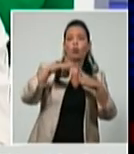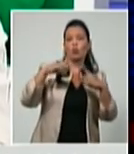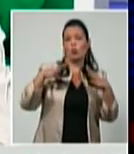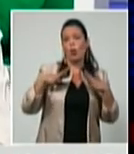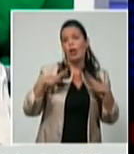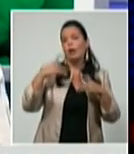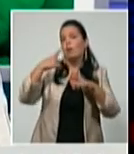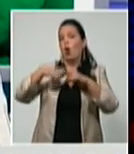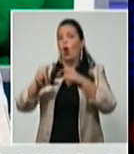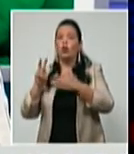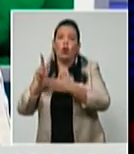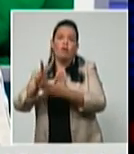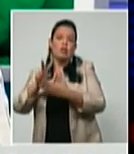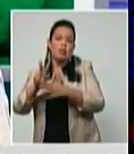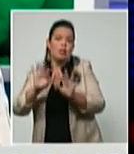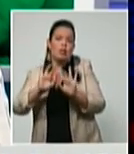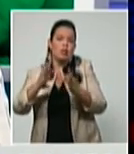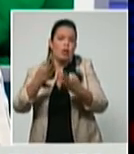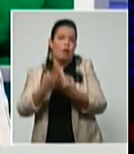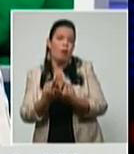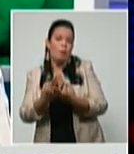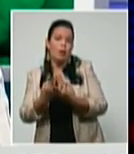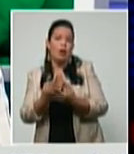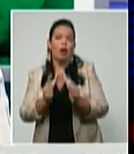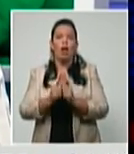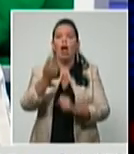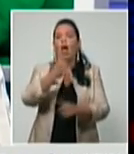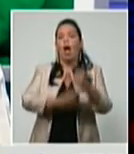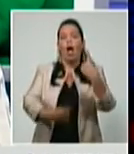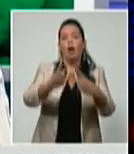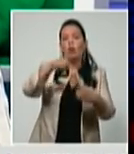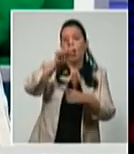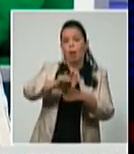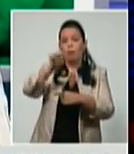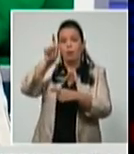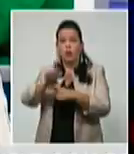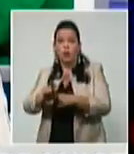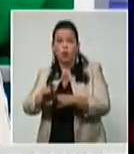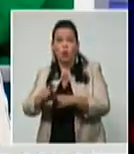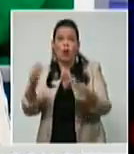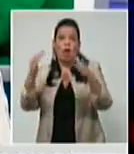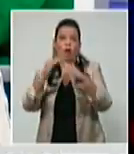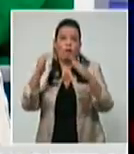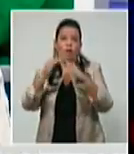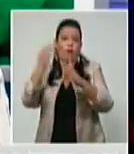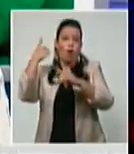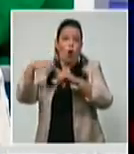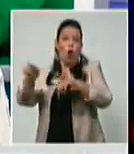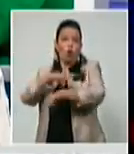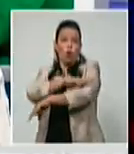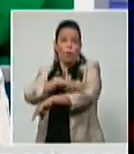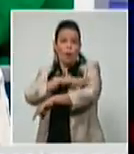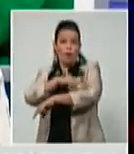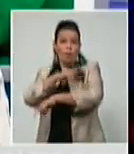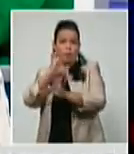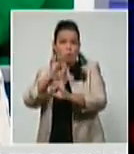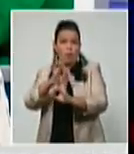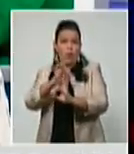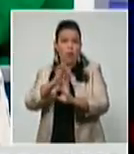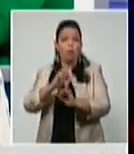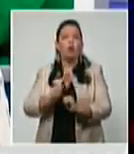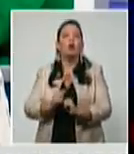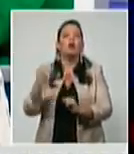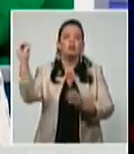cubanos que también se encuentran en el exterior o que viven en el exterior. Pues el protocolo que está establecido